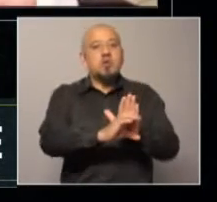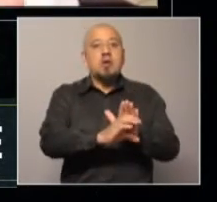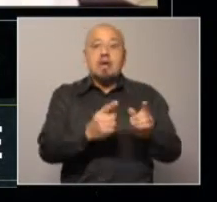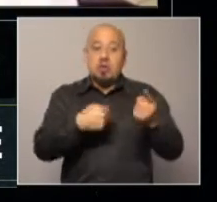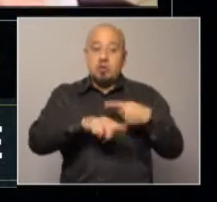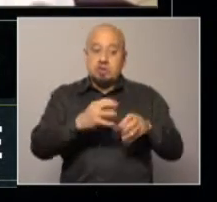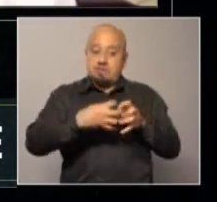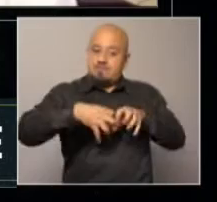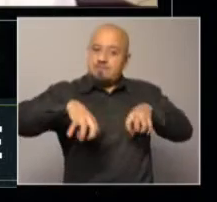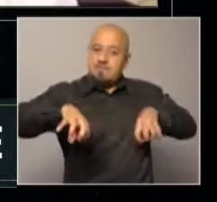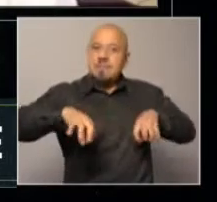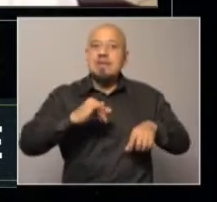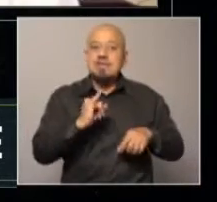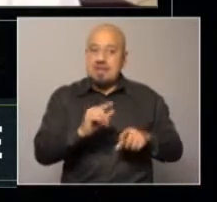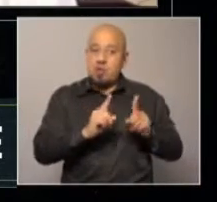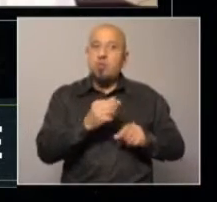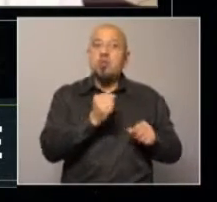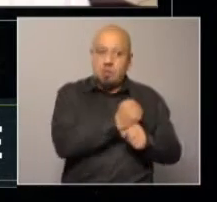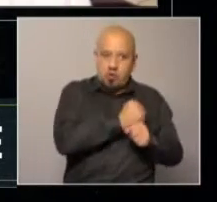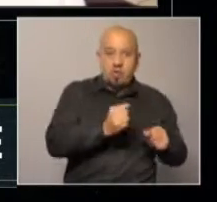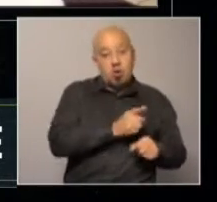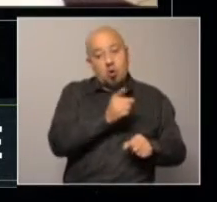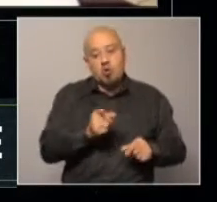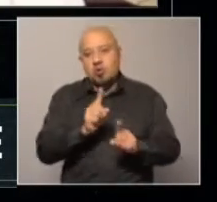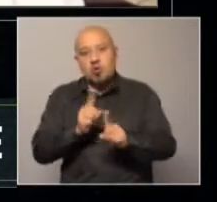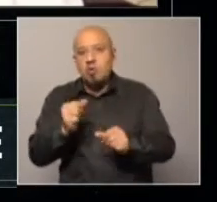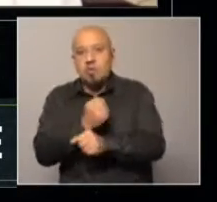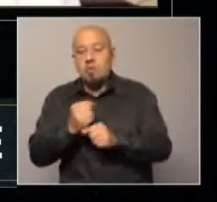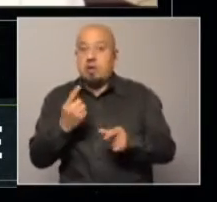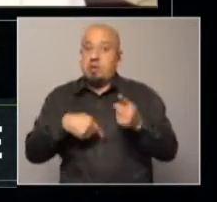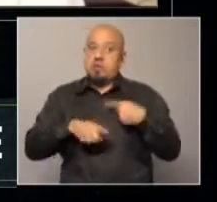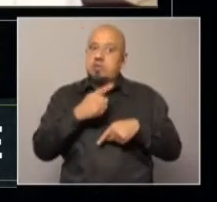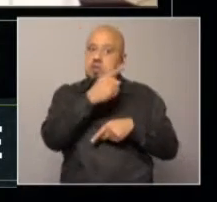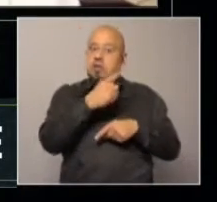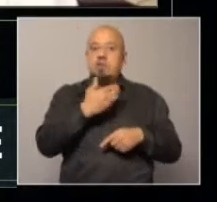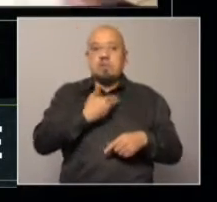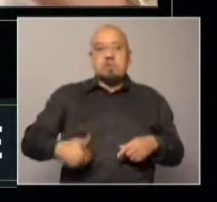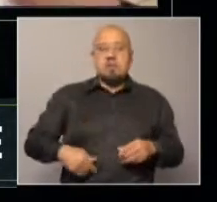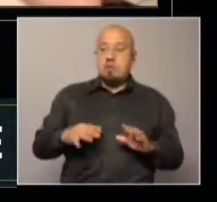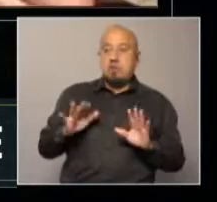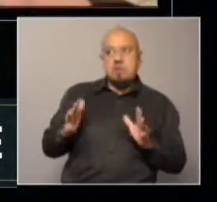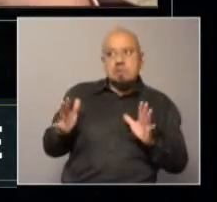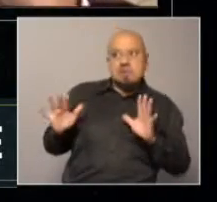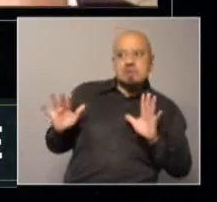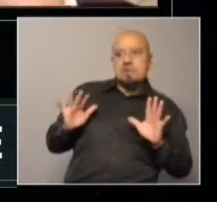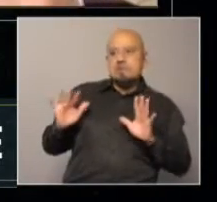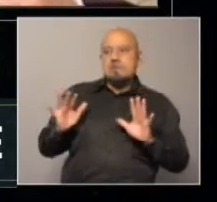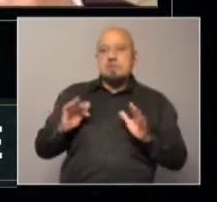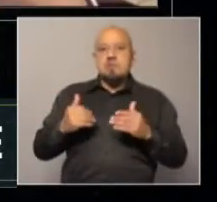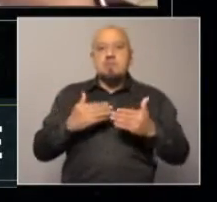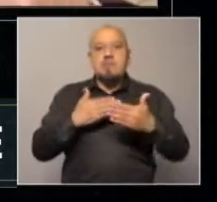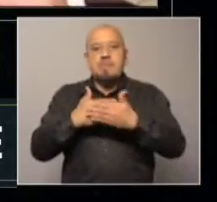dividido entre el apruebo y el rechazo. Por lo tanto, yo creo que fue un golpe muy fuerte. La derecha había